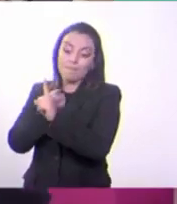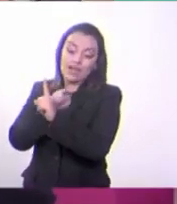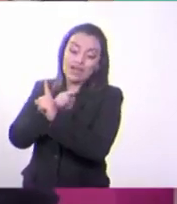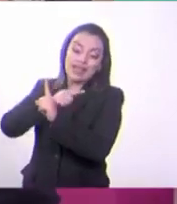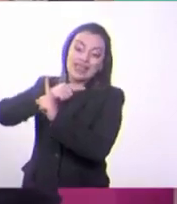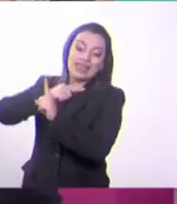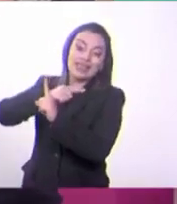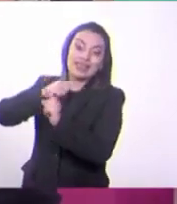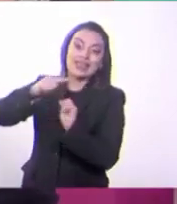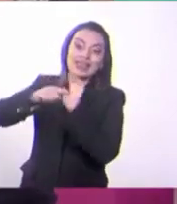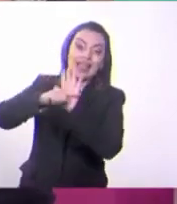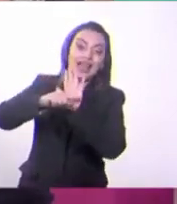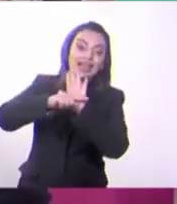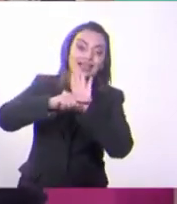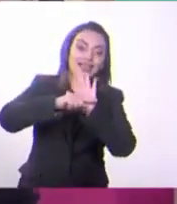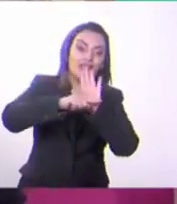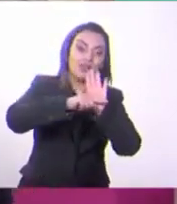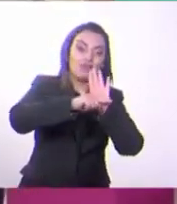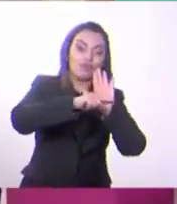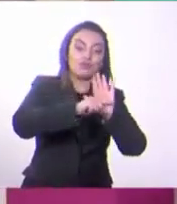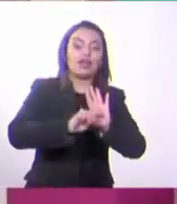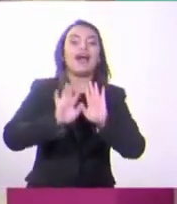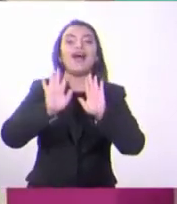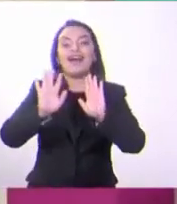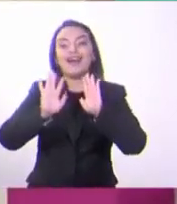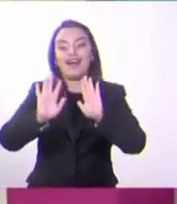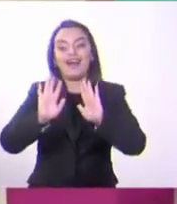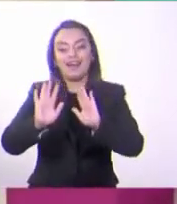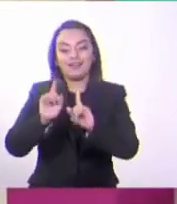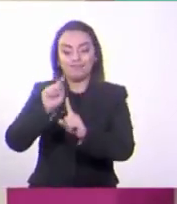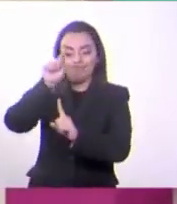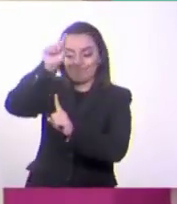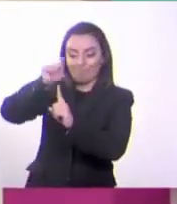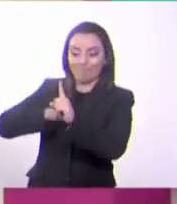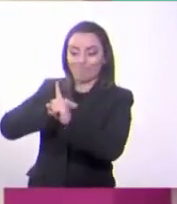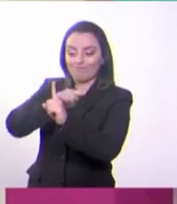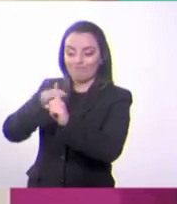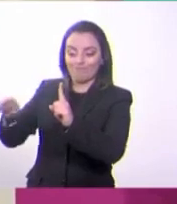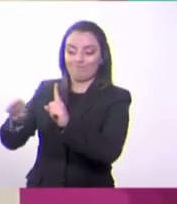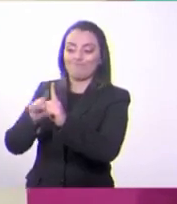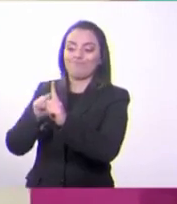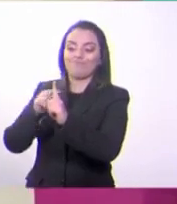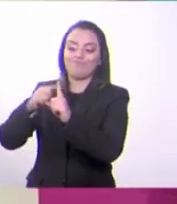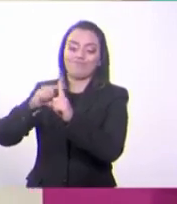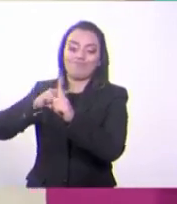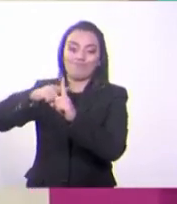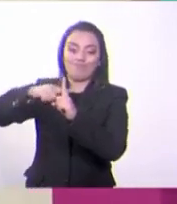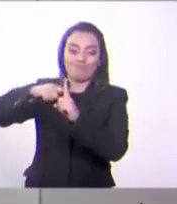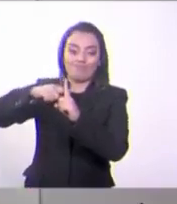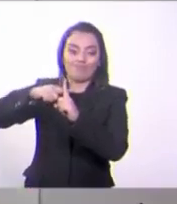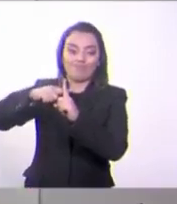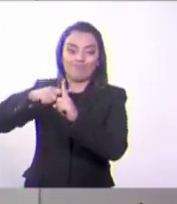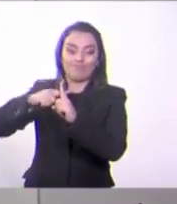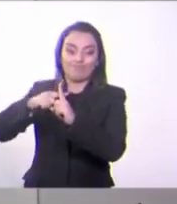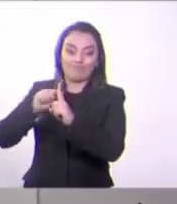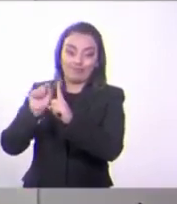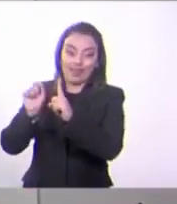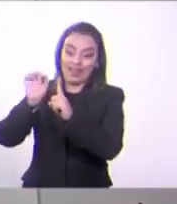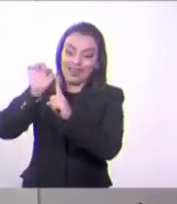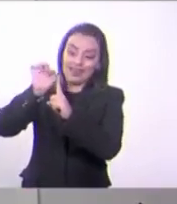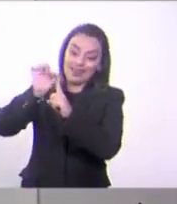Excelente. Ah, ahora sí te entiendo. Parece que sí. Si te fijas, voy a marcar acá. Ujú.